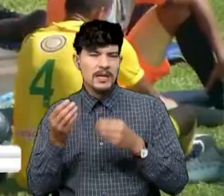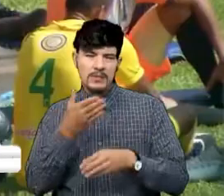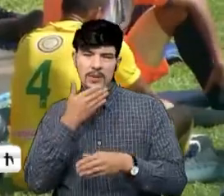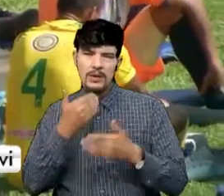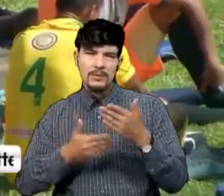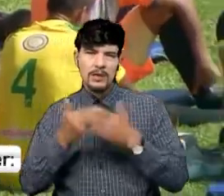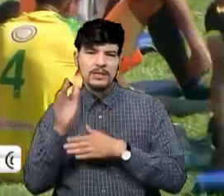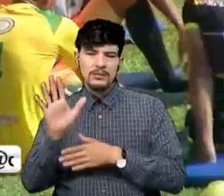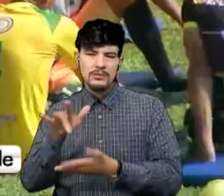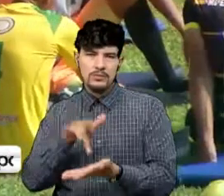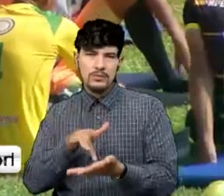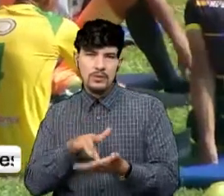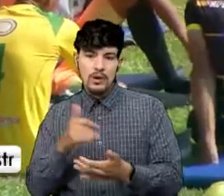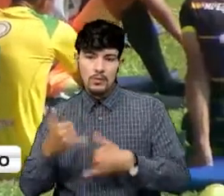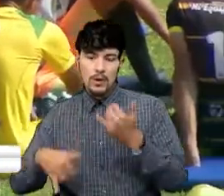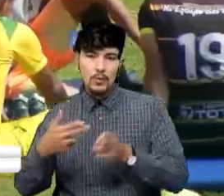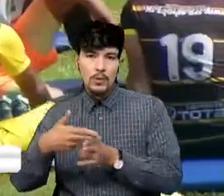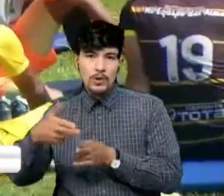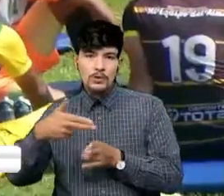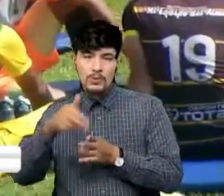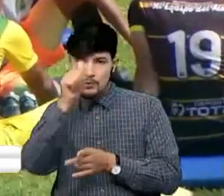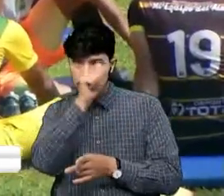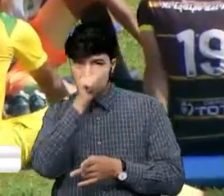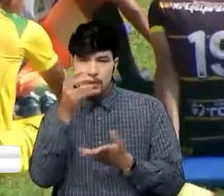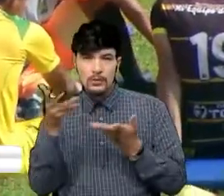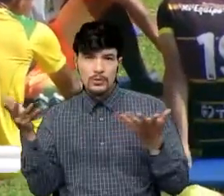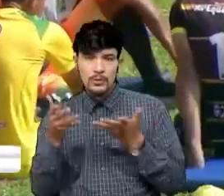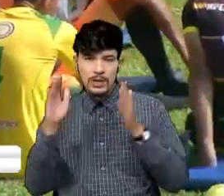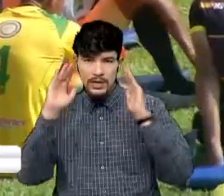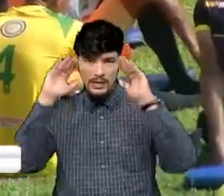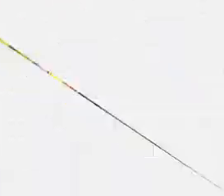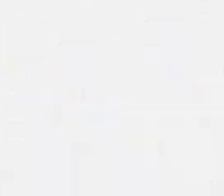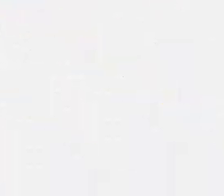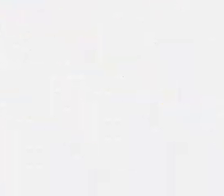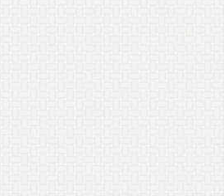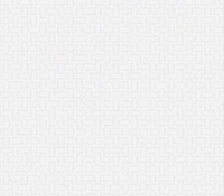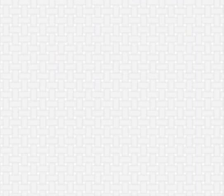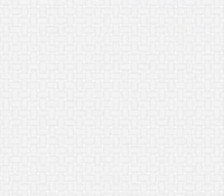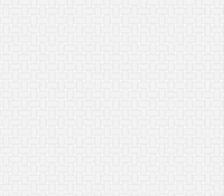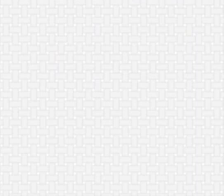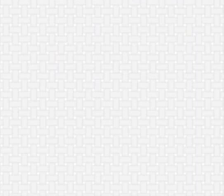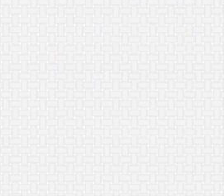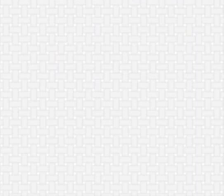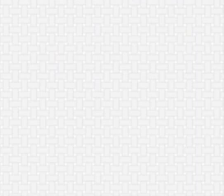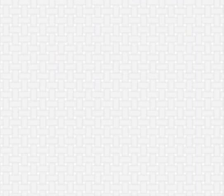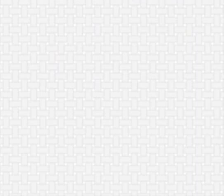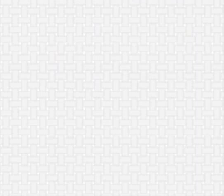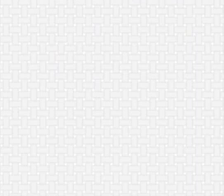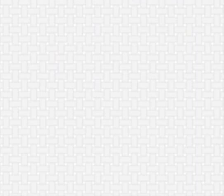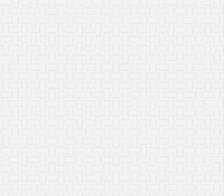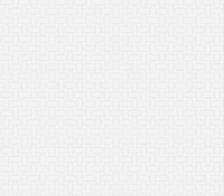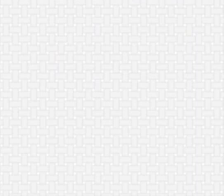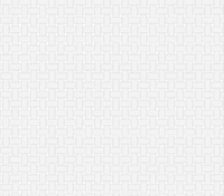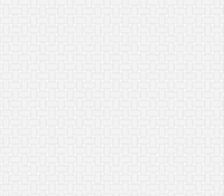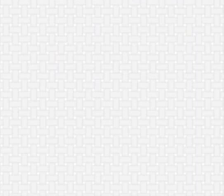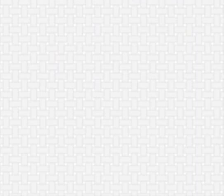disposición el juego se cumplirá el próximo domingo en el estadio metropolitano de barranquilla ganando poco